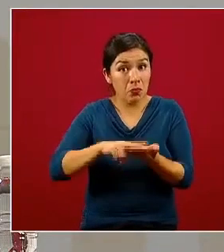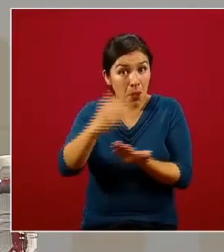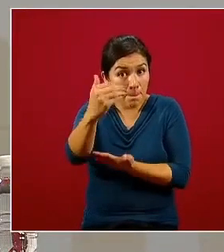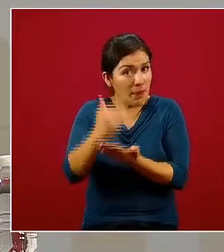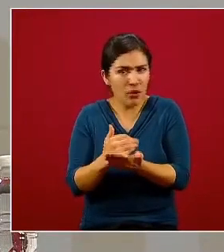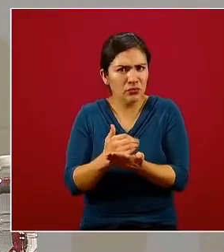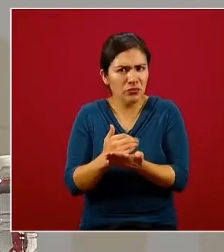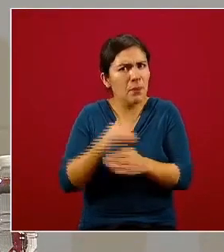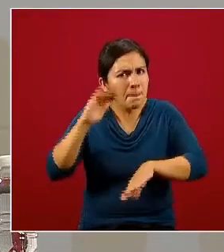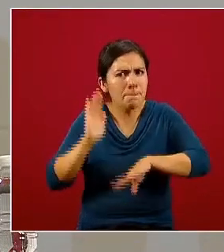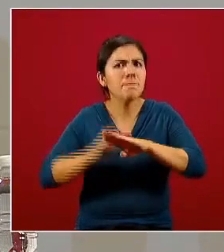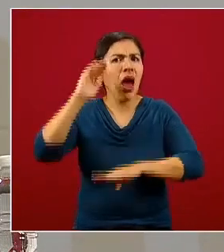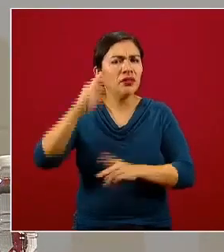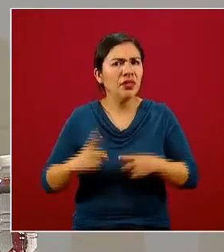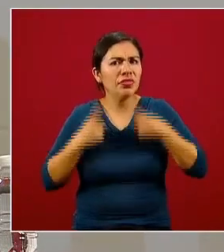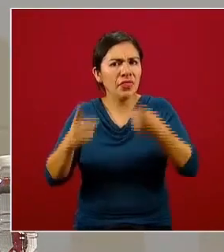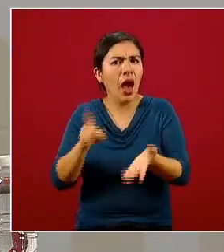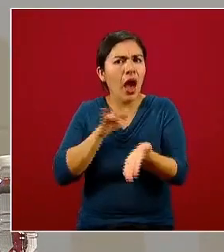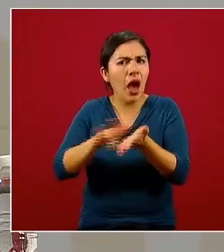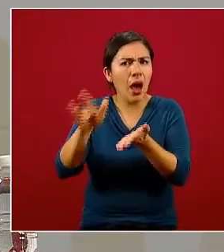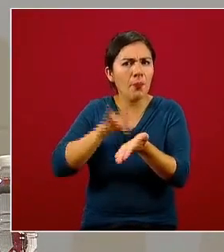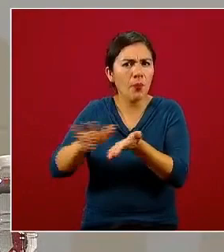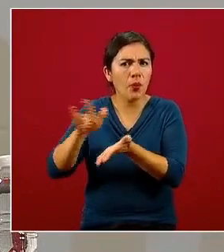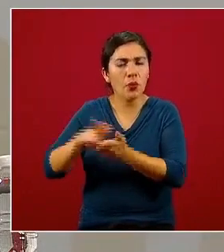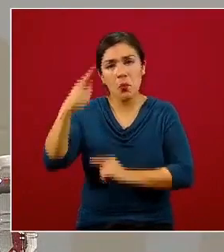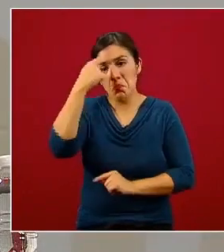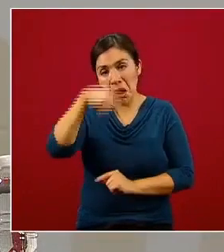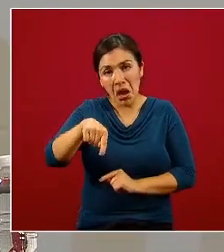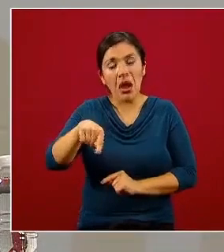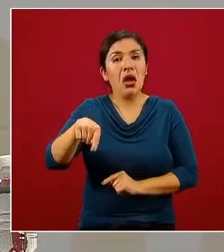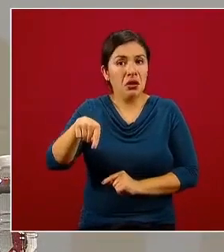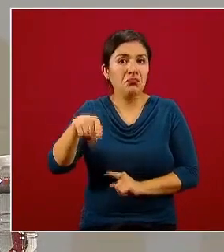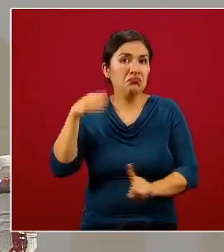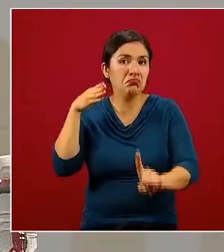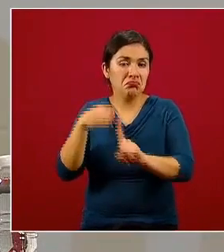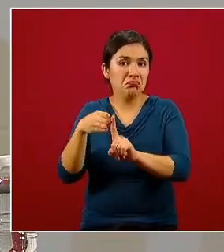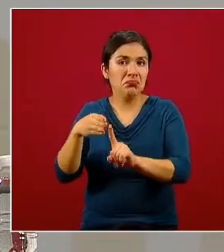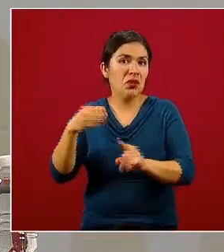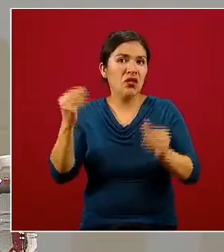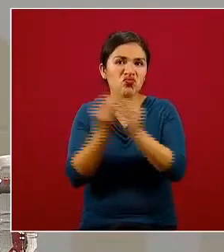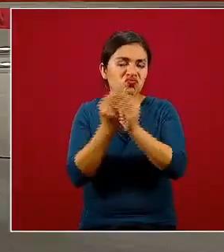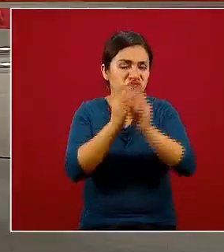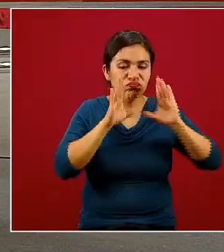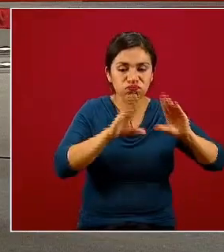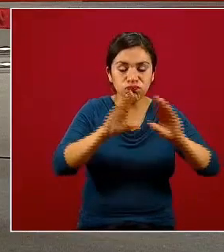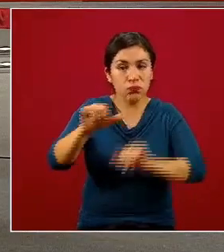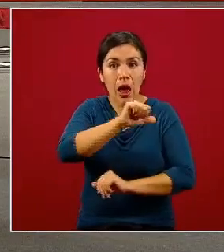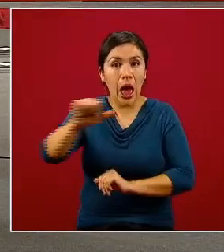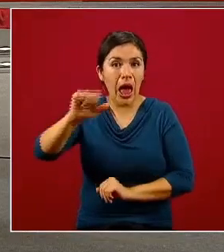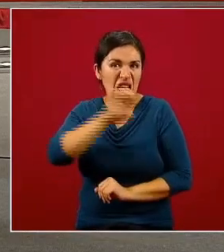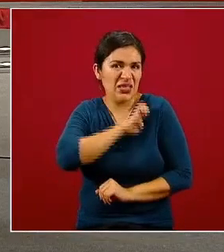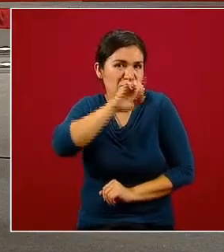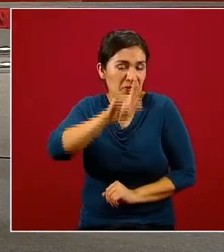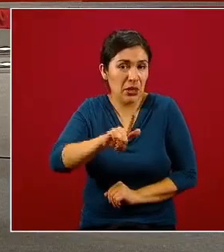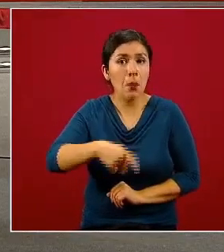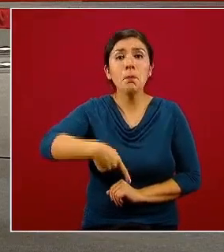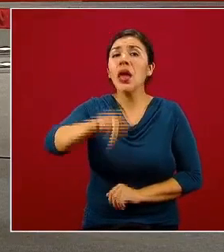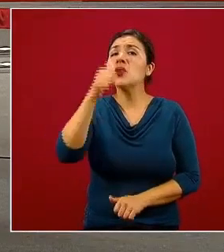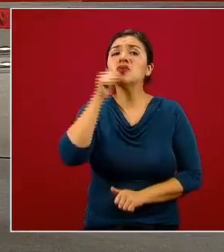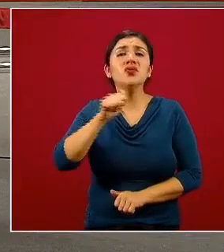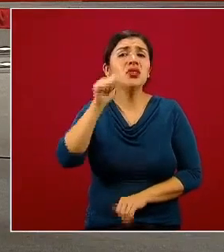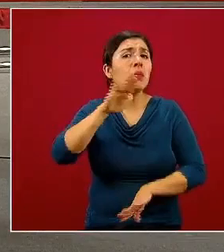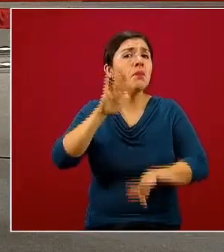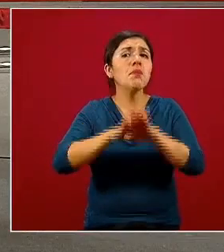un aumento en los apoyos para, en particular para la formación de especialistas, pero siempre se ha